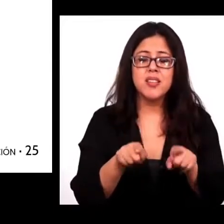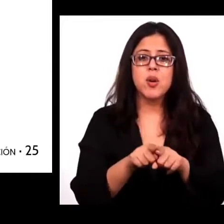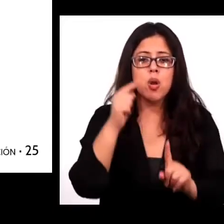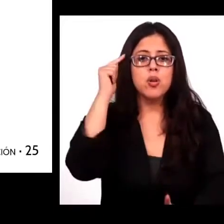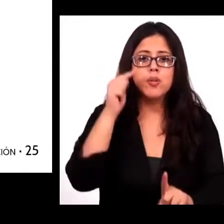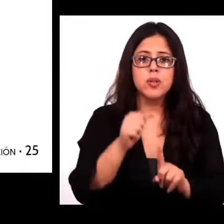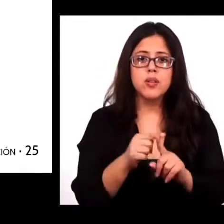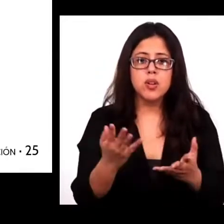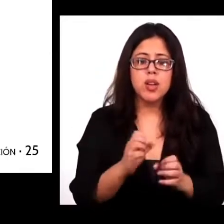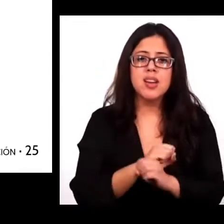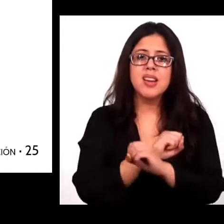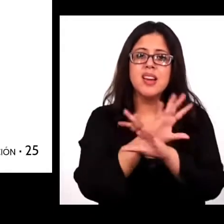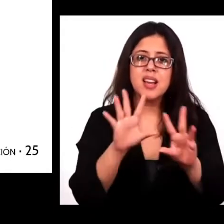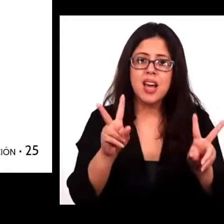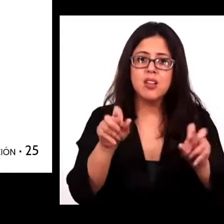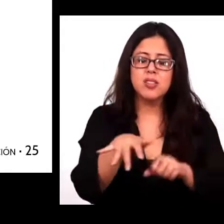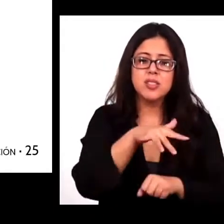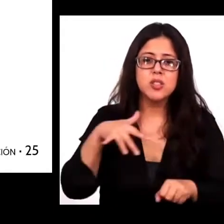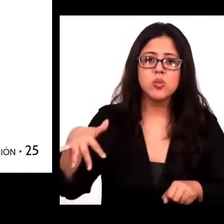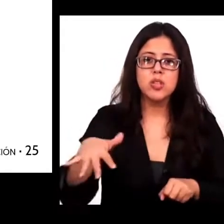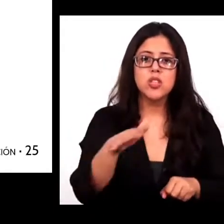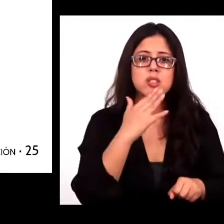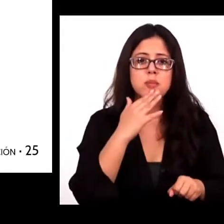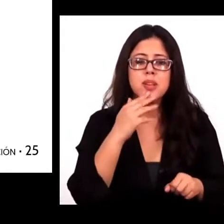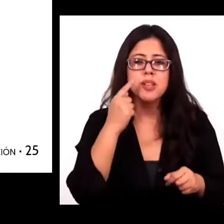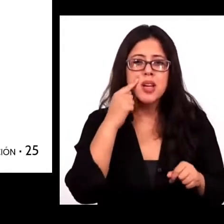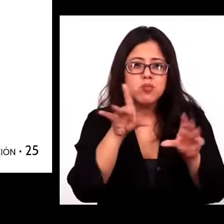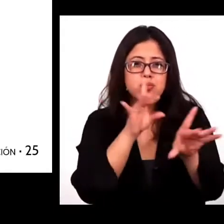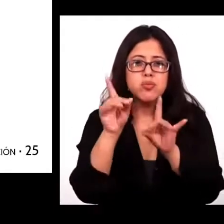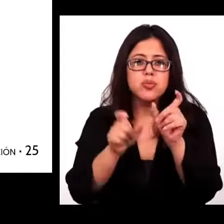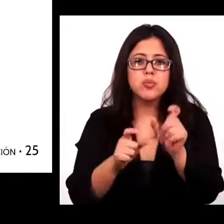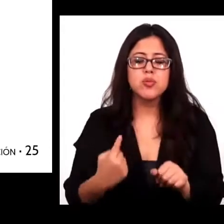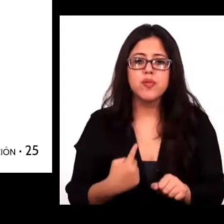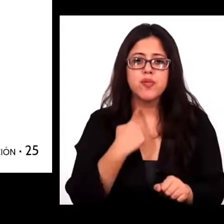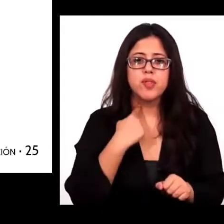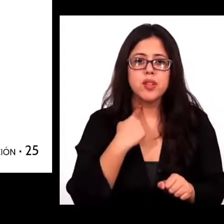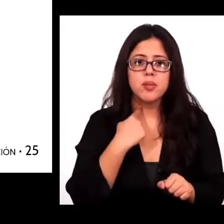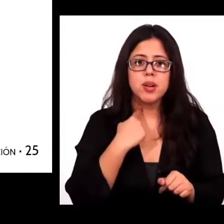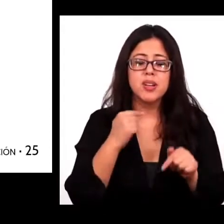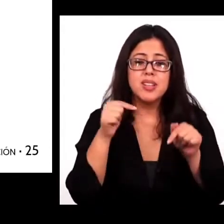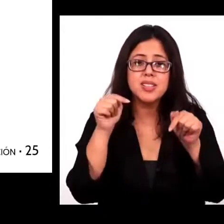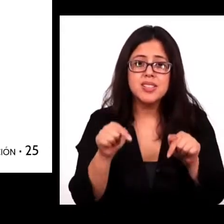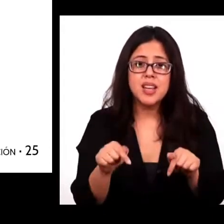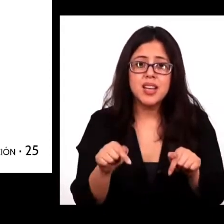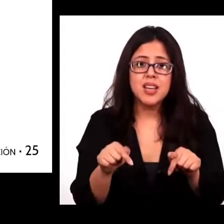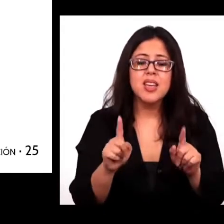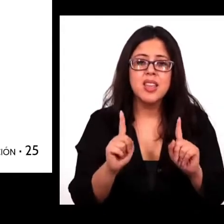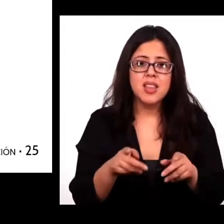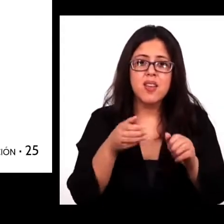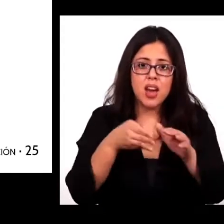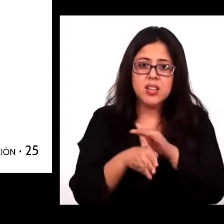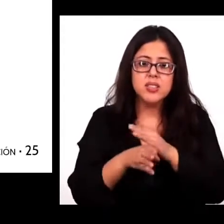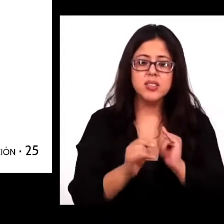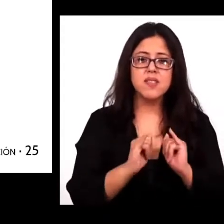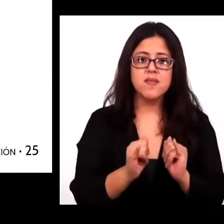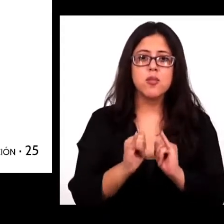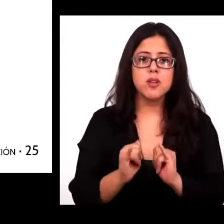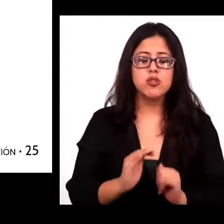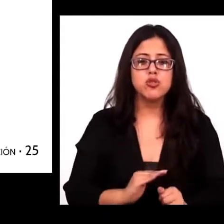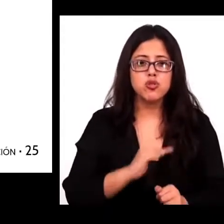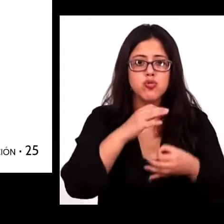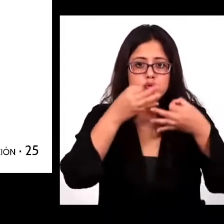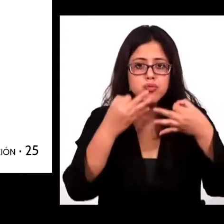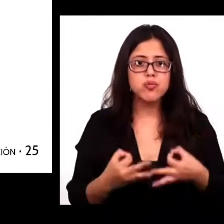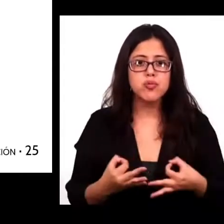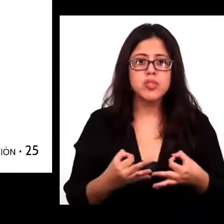el esclarecimiento de los hechos y la identificación de las víctimas, que como facultades debe poder acceder a la información suficiente de los